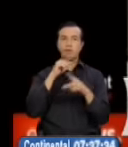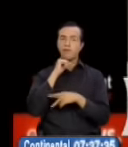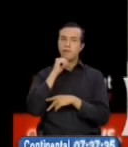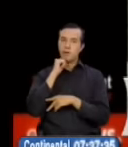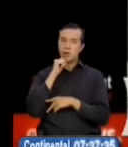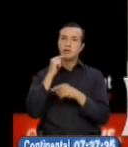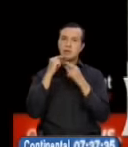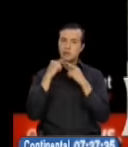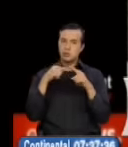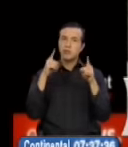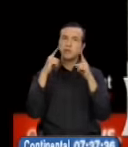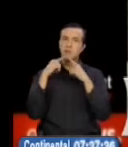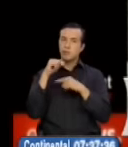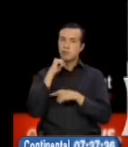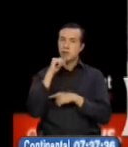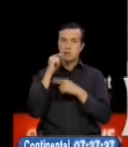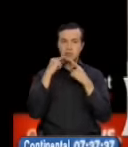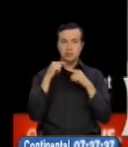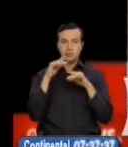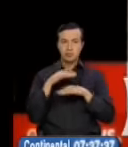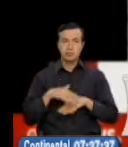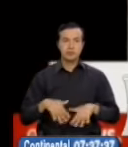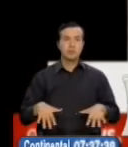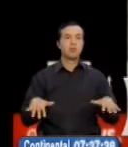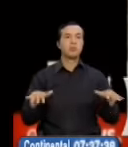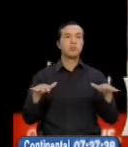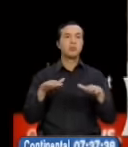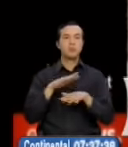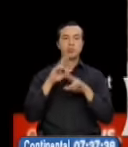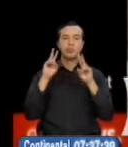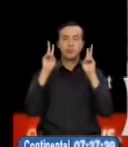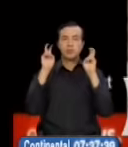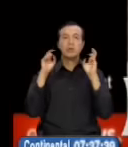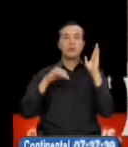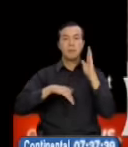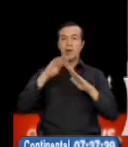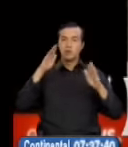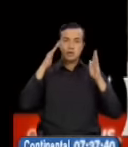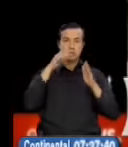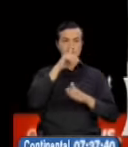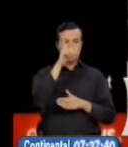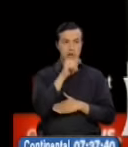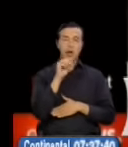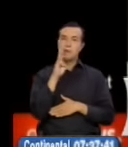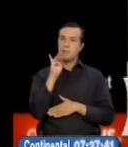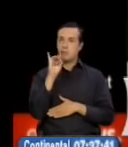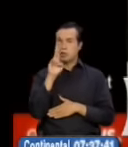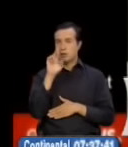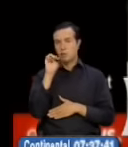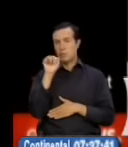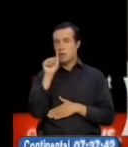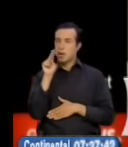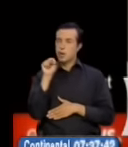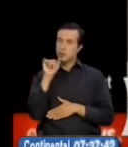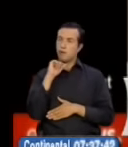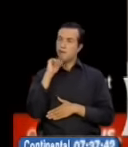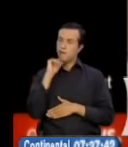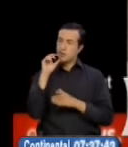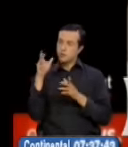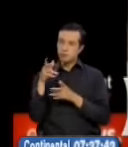trascienden desde ese lugar. Todo gira en torno, sobre todo, a Italia, por su proximidad, por